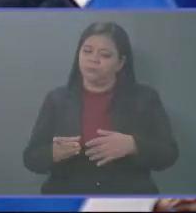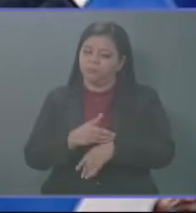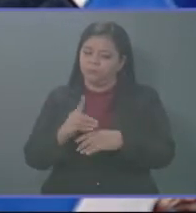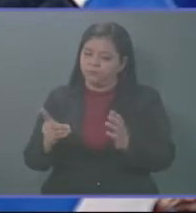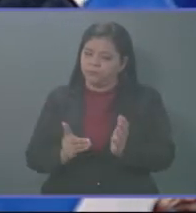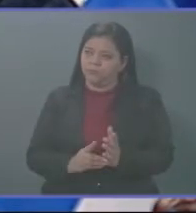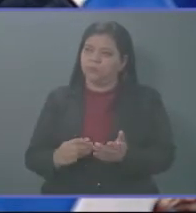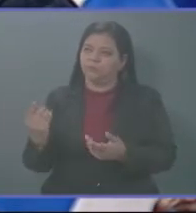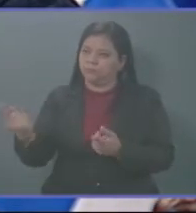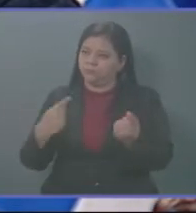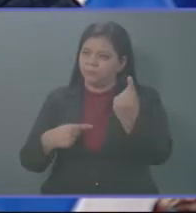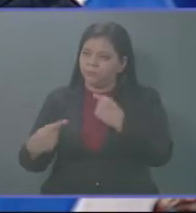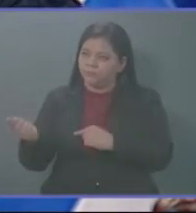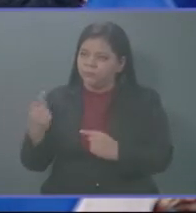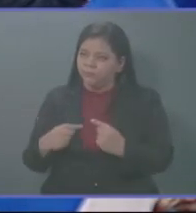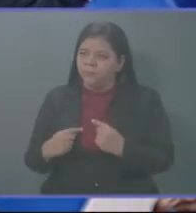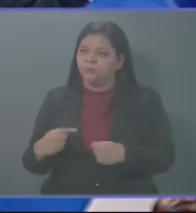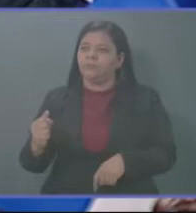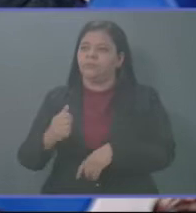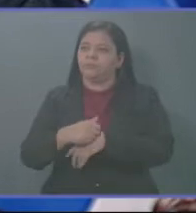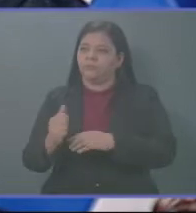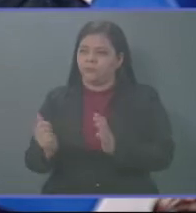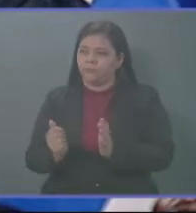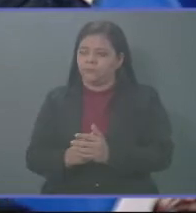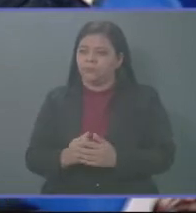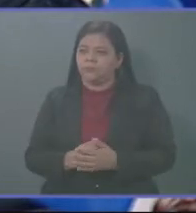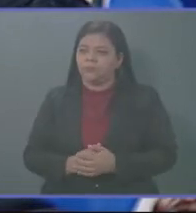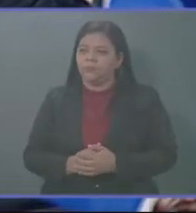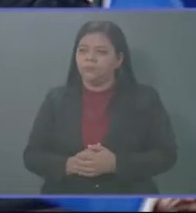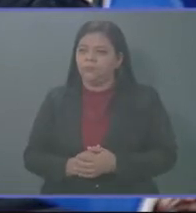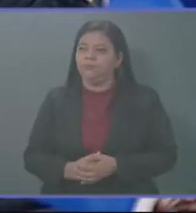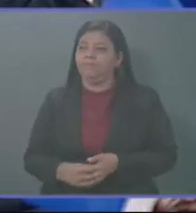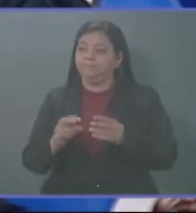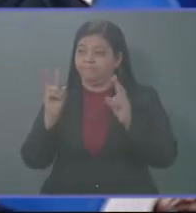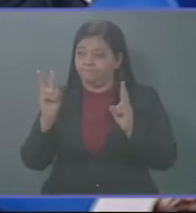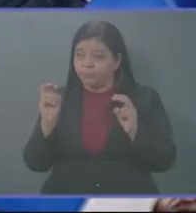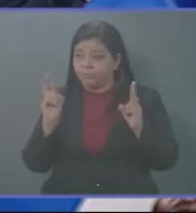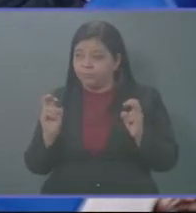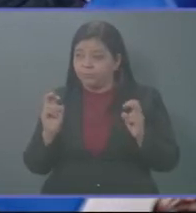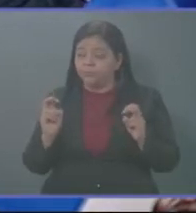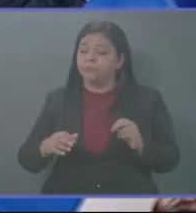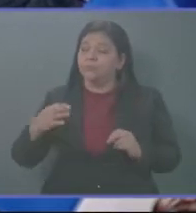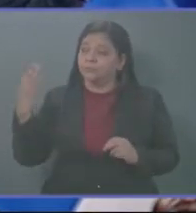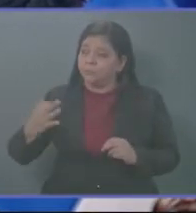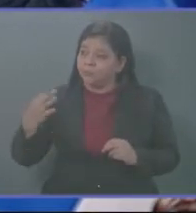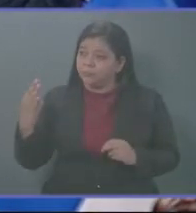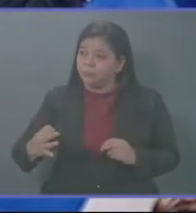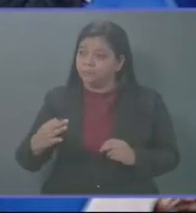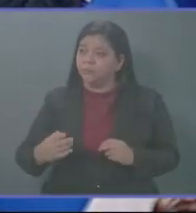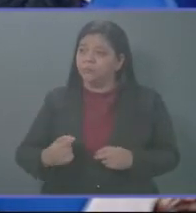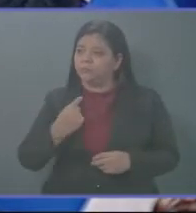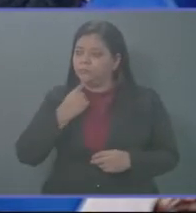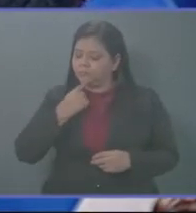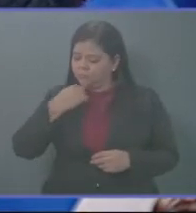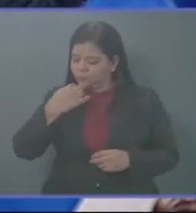de integrar al Pleno Legislativo. Son temas que merecen la suficiente